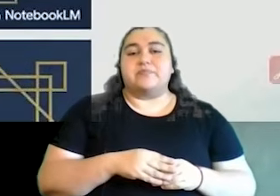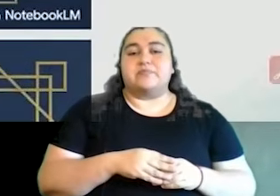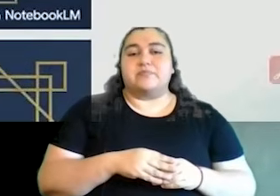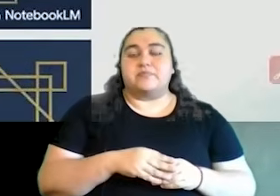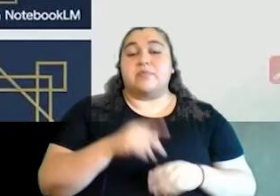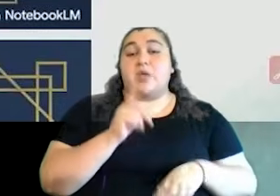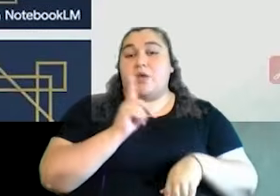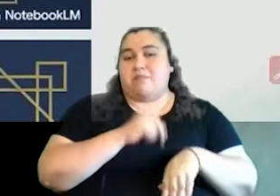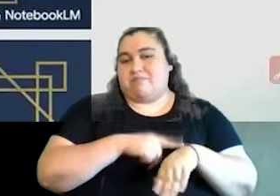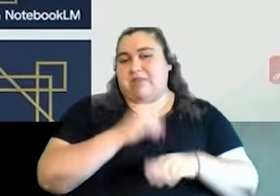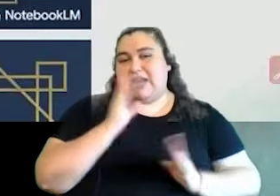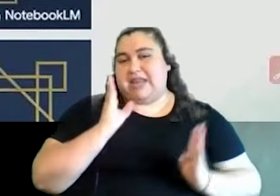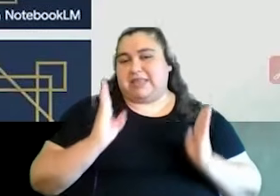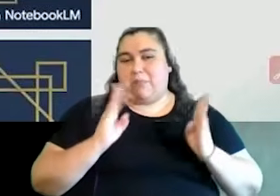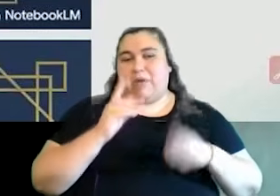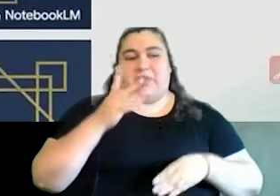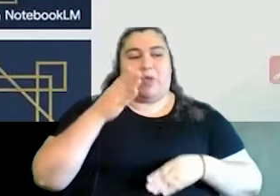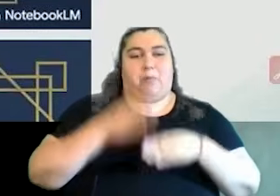Prescripción,